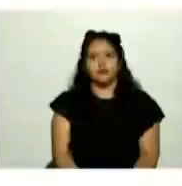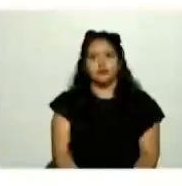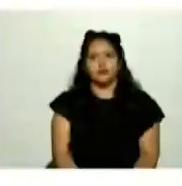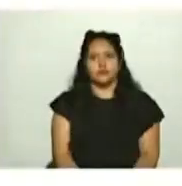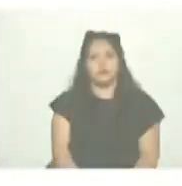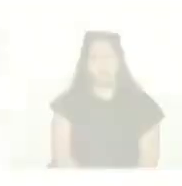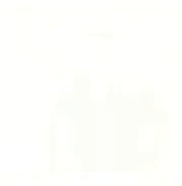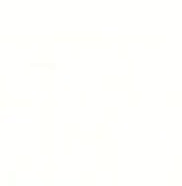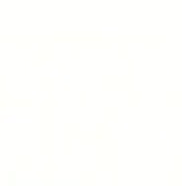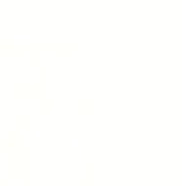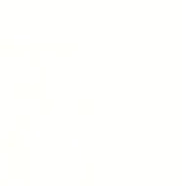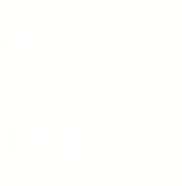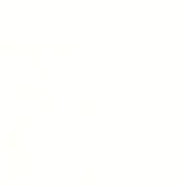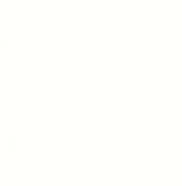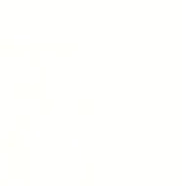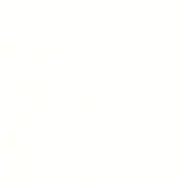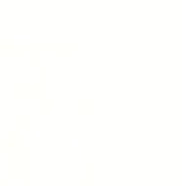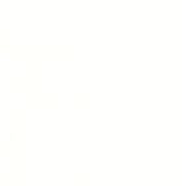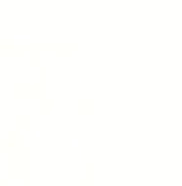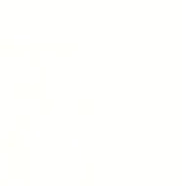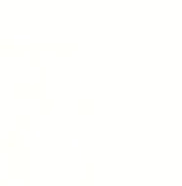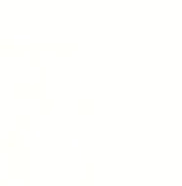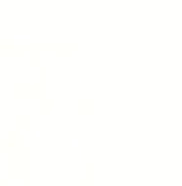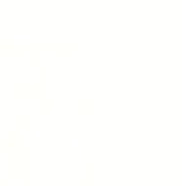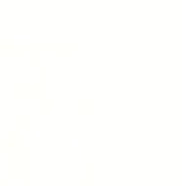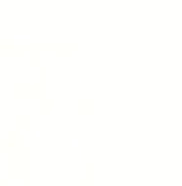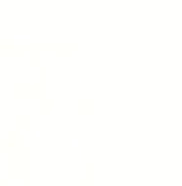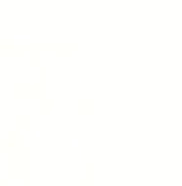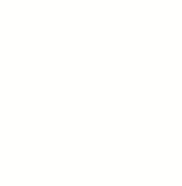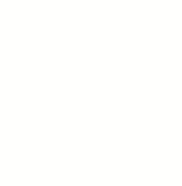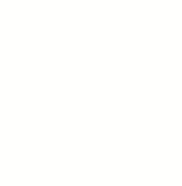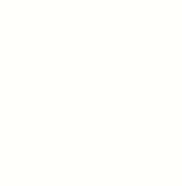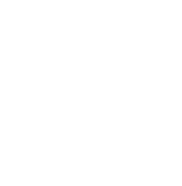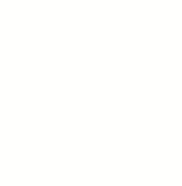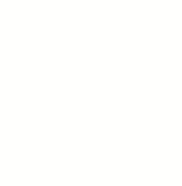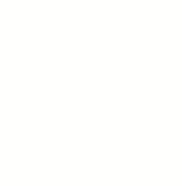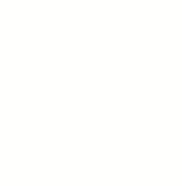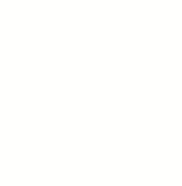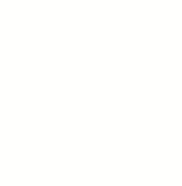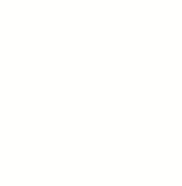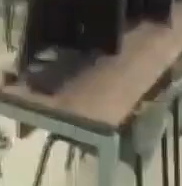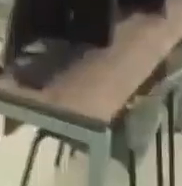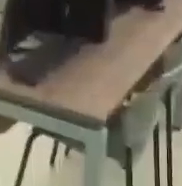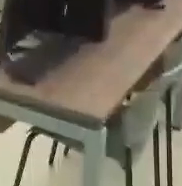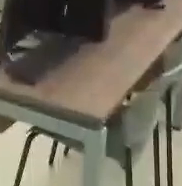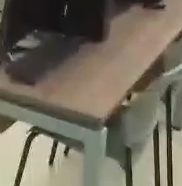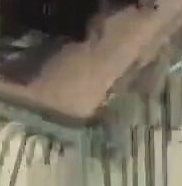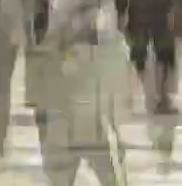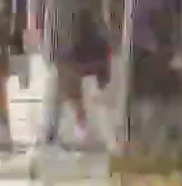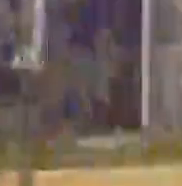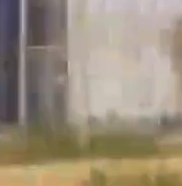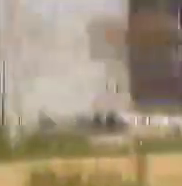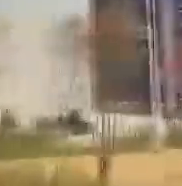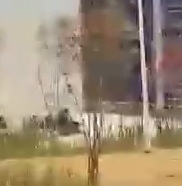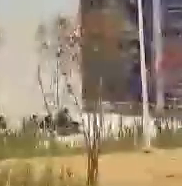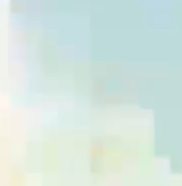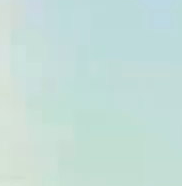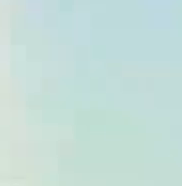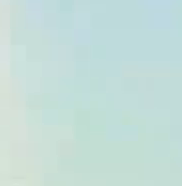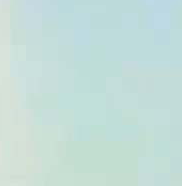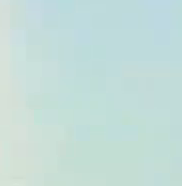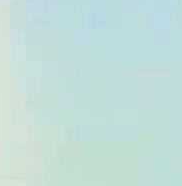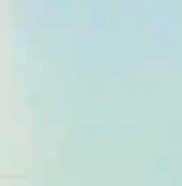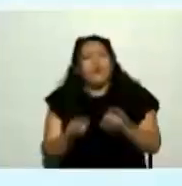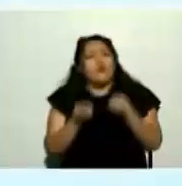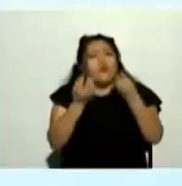revisar el detalle de lo que ocurrió una vez que arrancó este tercer informe de labores la bap vive una de sus mejores